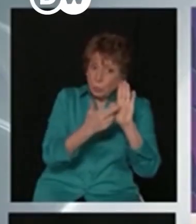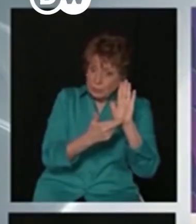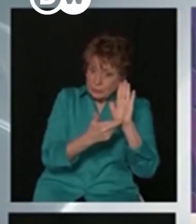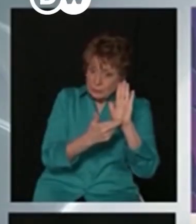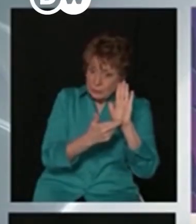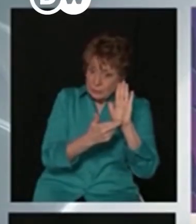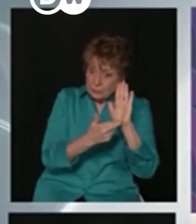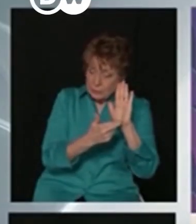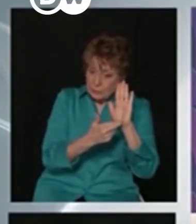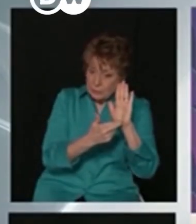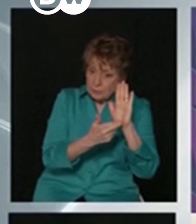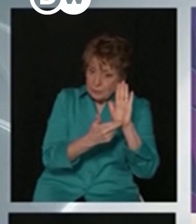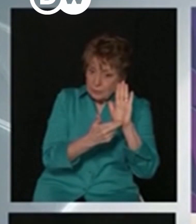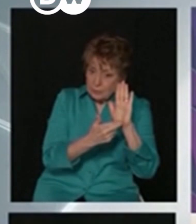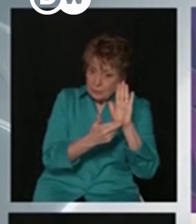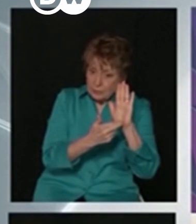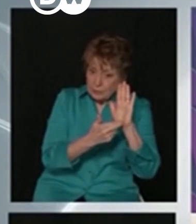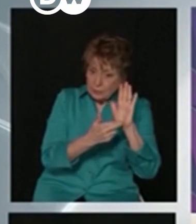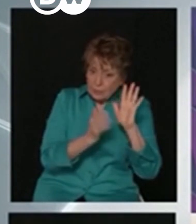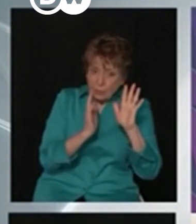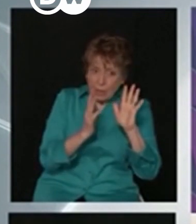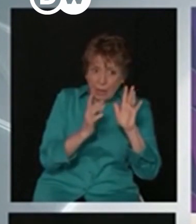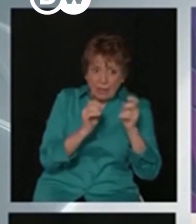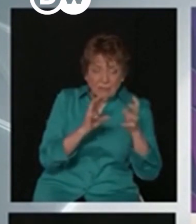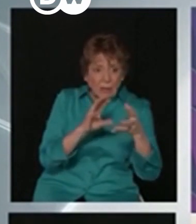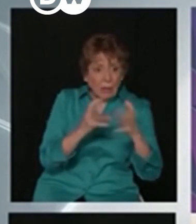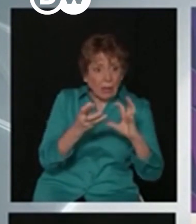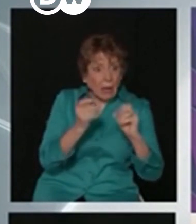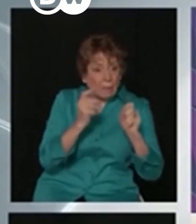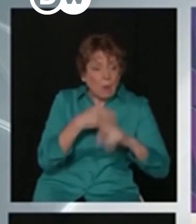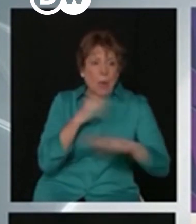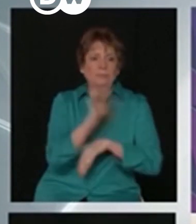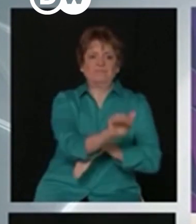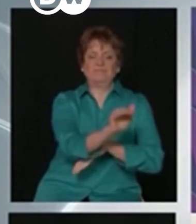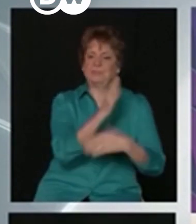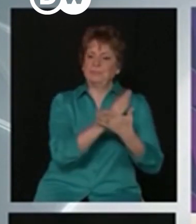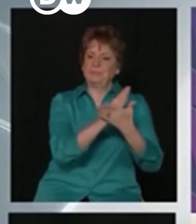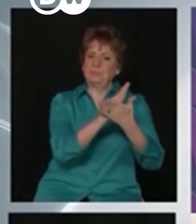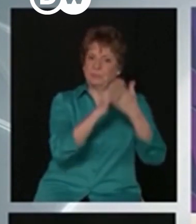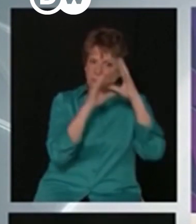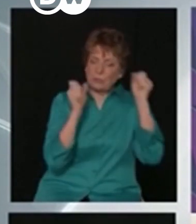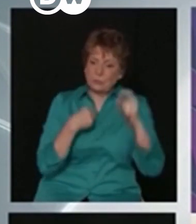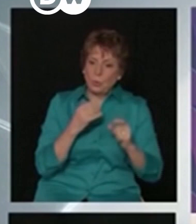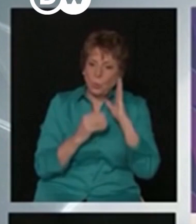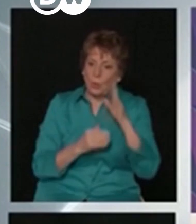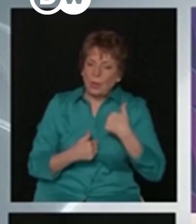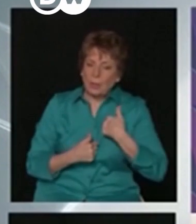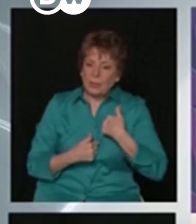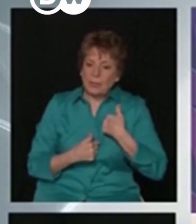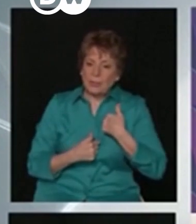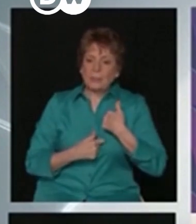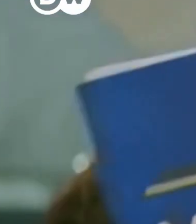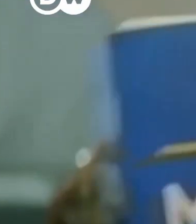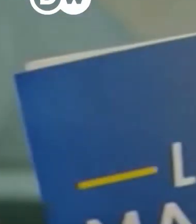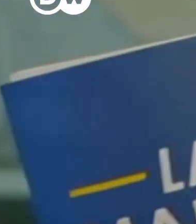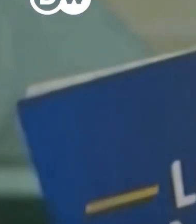Mark Kelly logró su reelección como senador por Arizona imponiéndose a Blake Masters el candidato republicano sin embargo